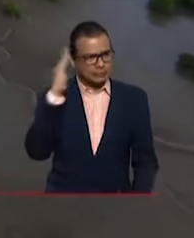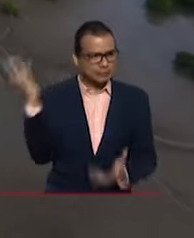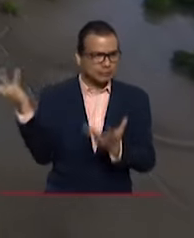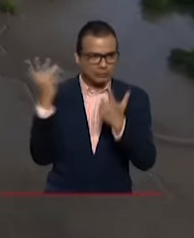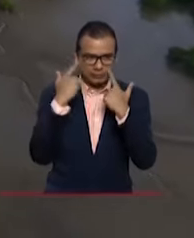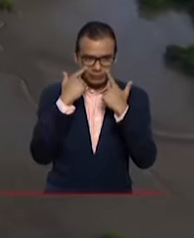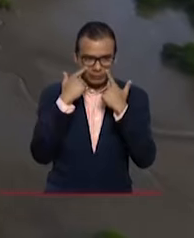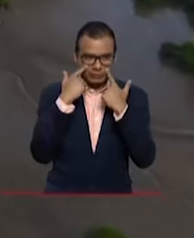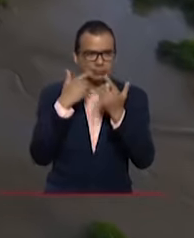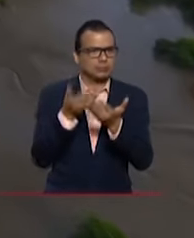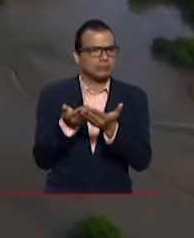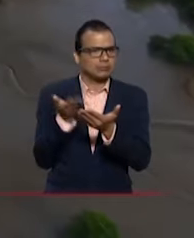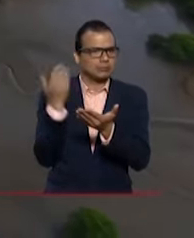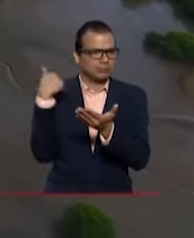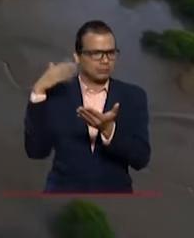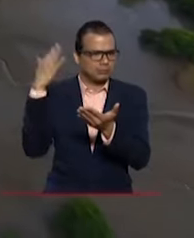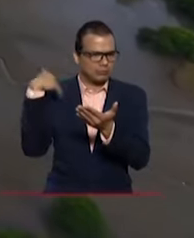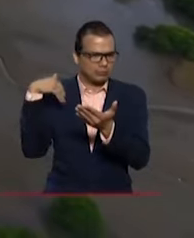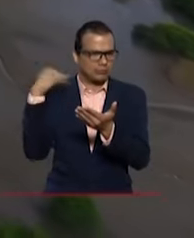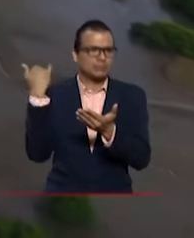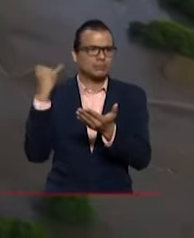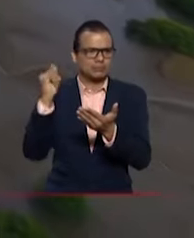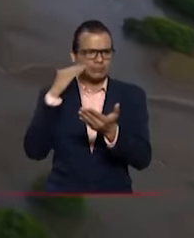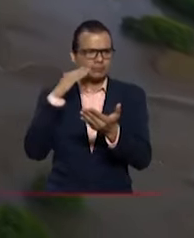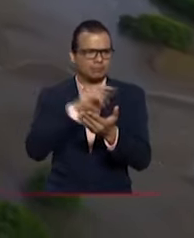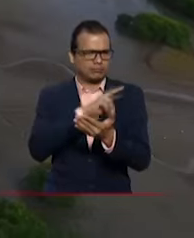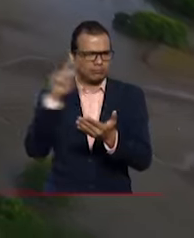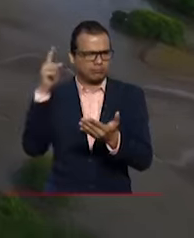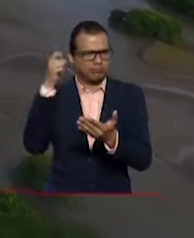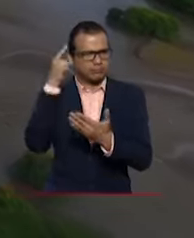informaba desde días antes la gobernadora,